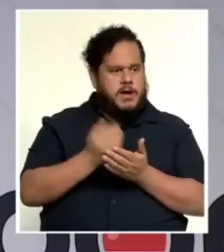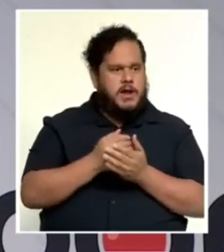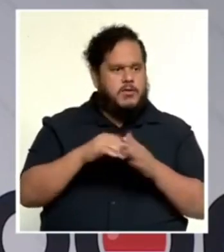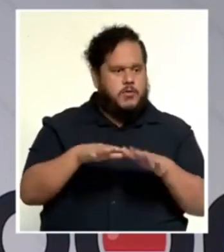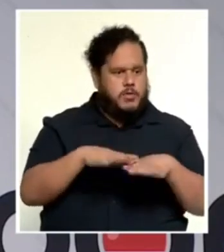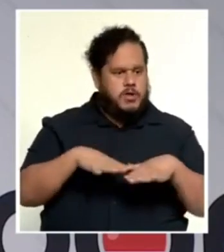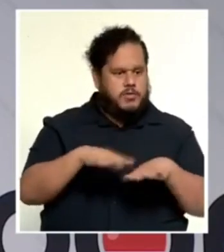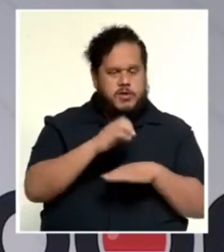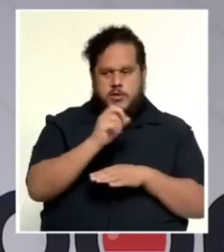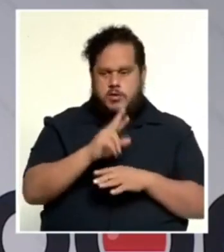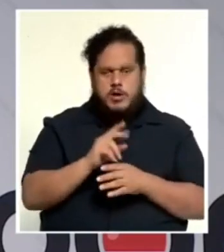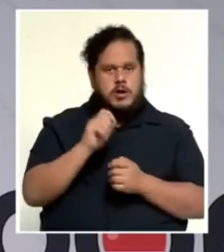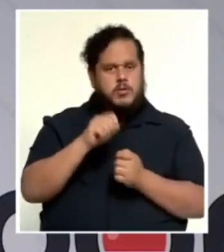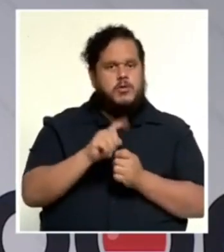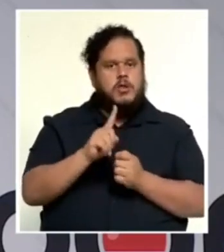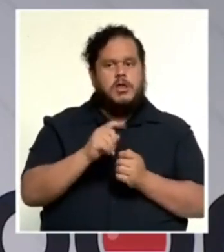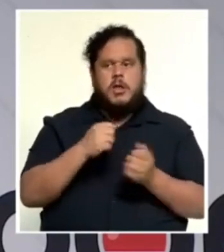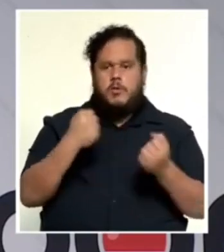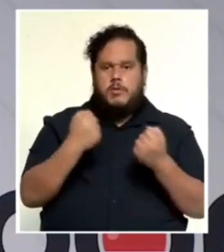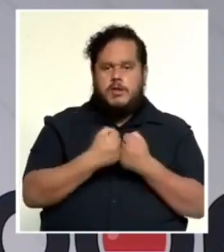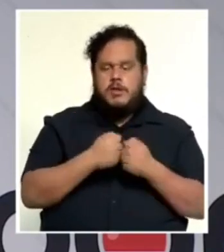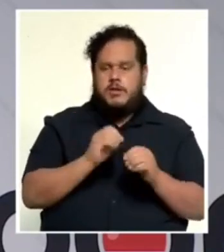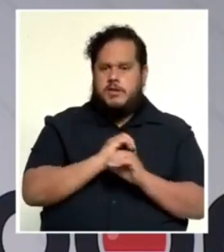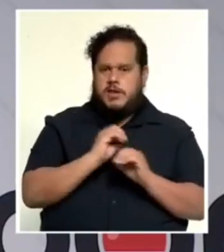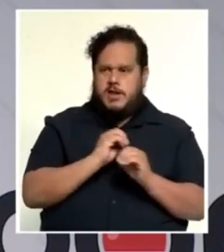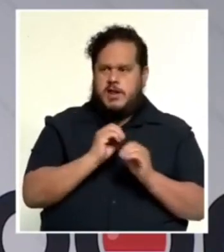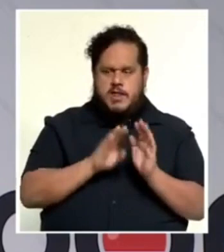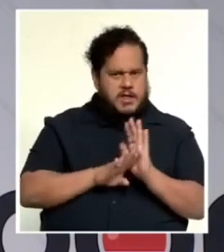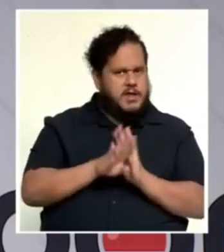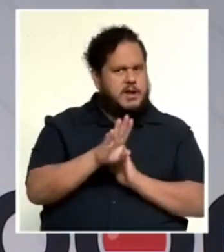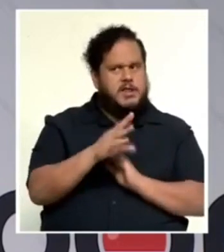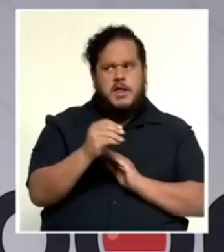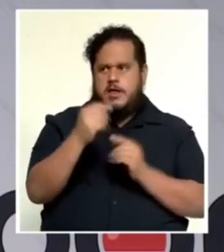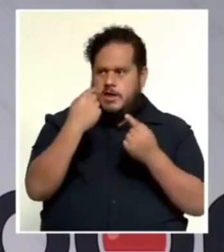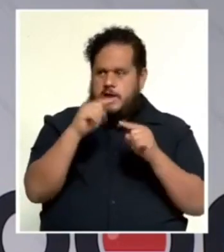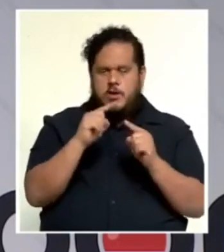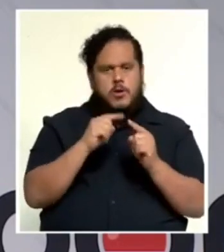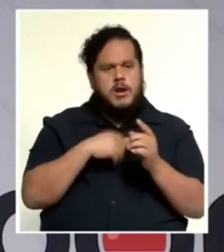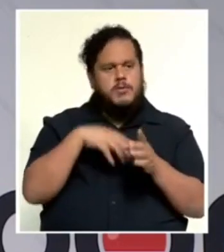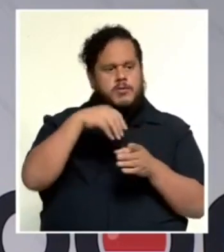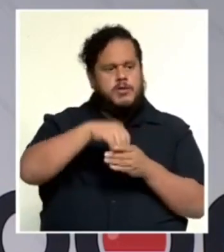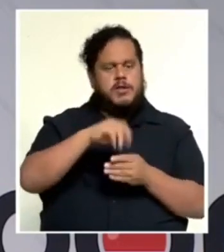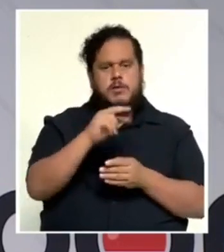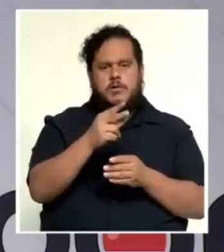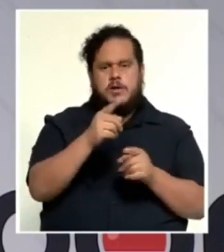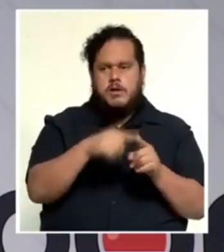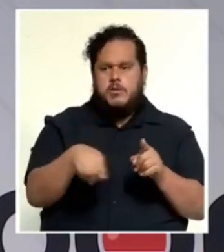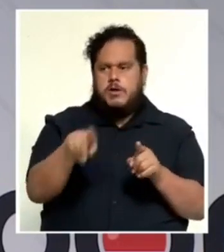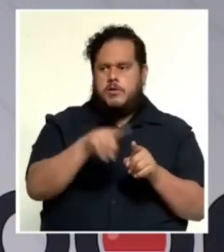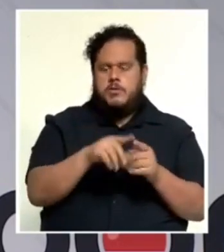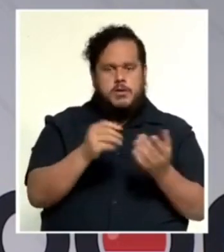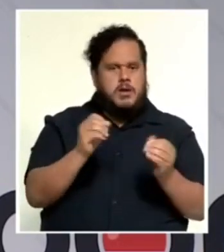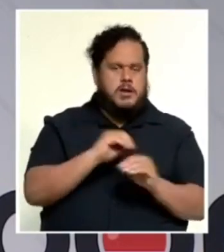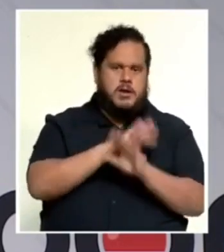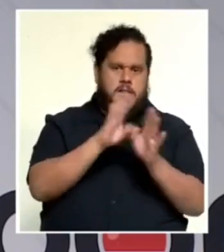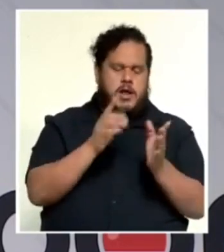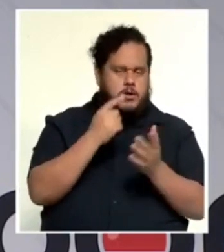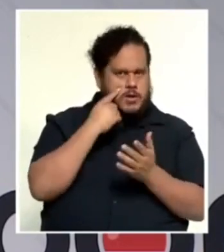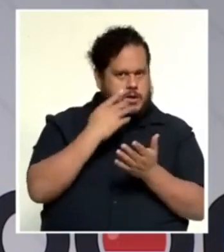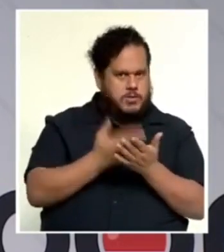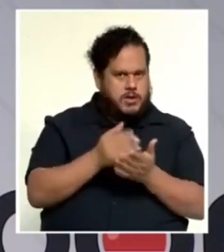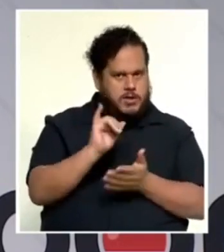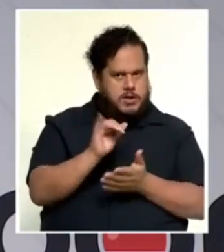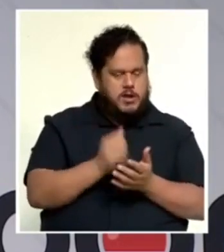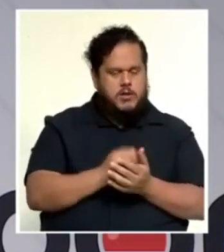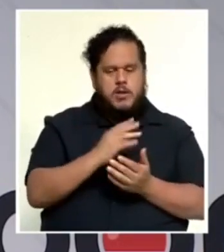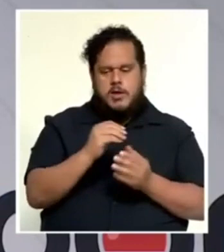al punto de que un partido de la nada crece y logra colarse en una segunda ronda, es evidencia de eso. Y